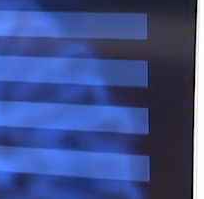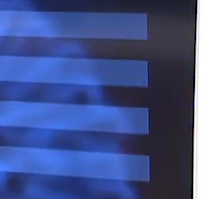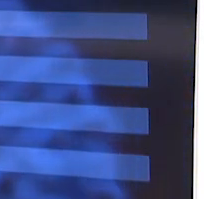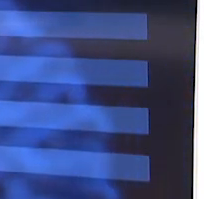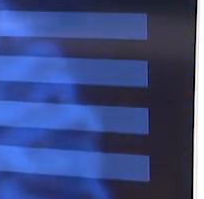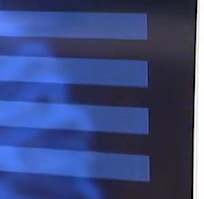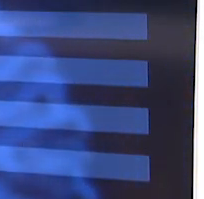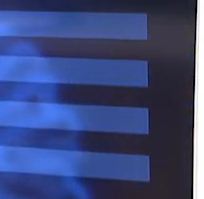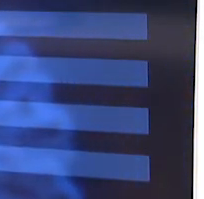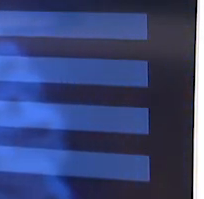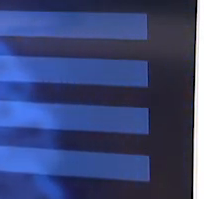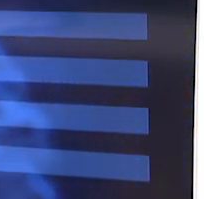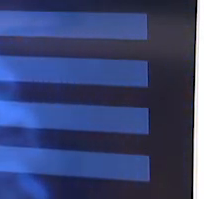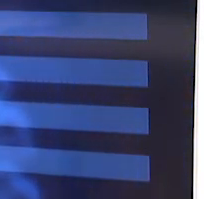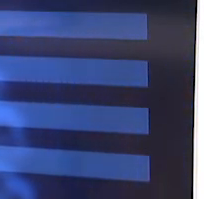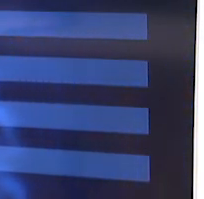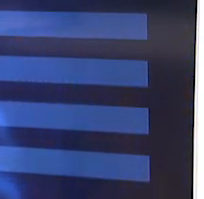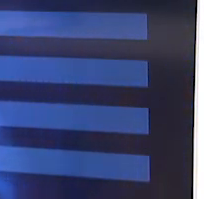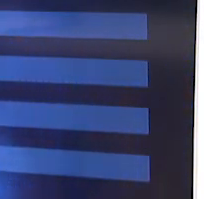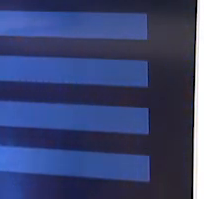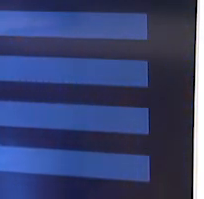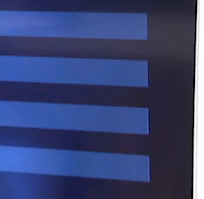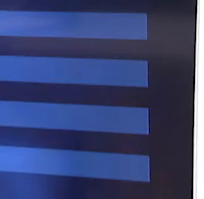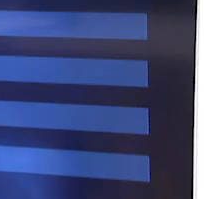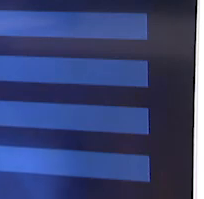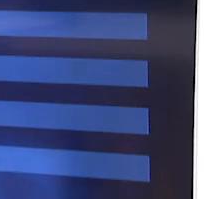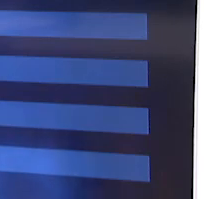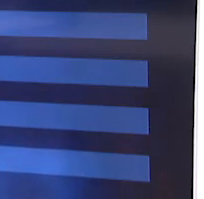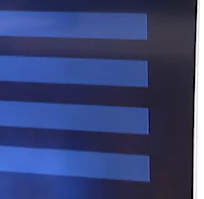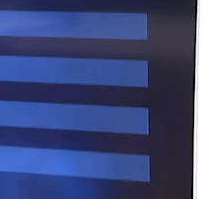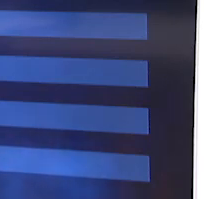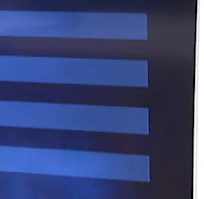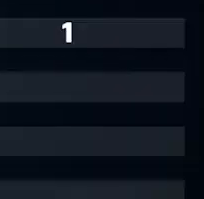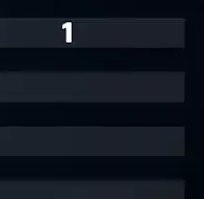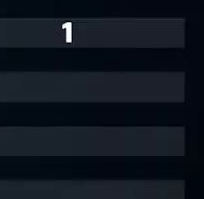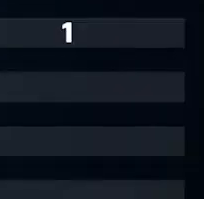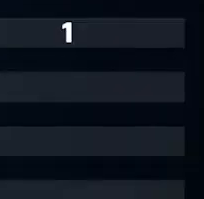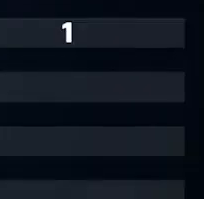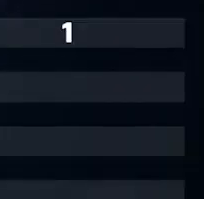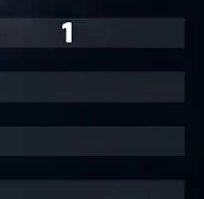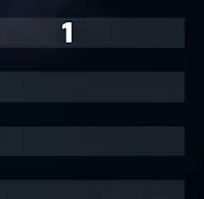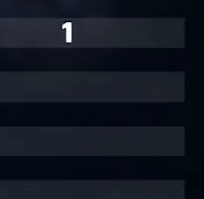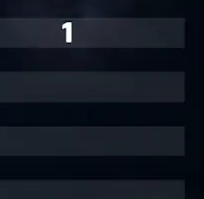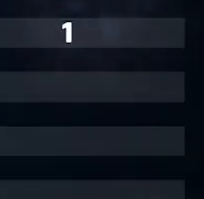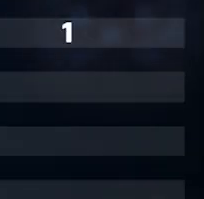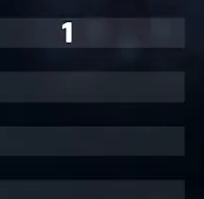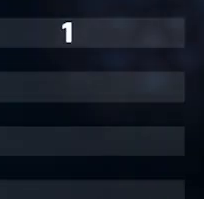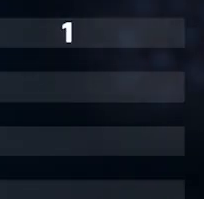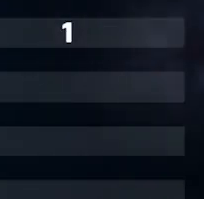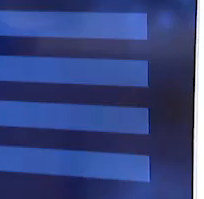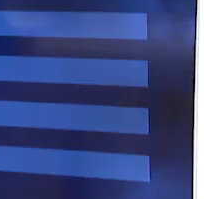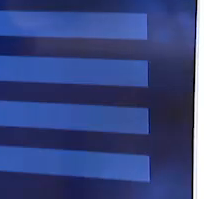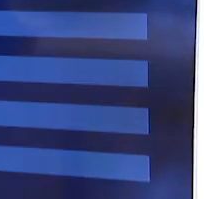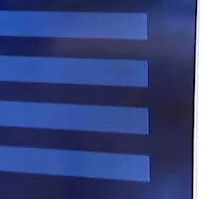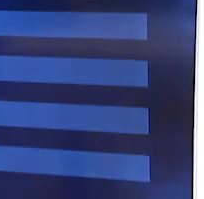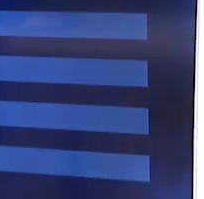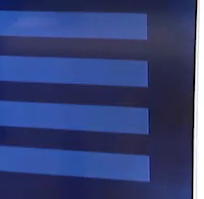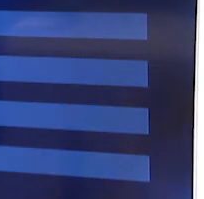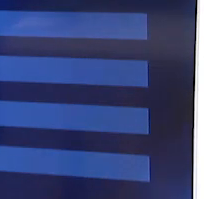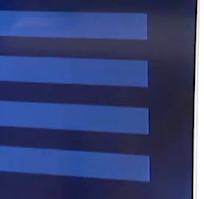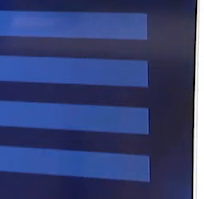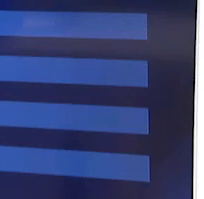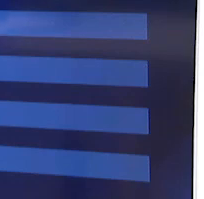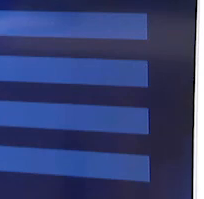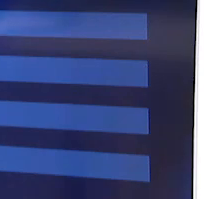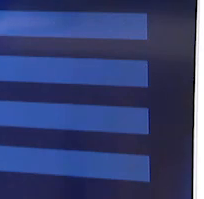hay 5 casos, en Finlandia 4 casos, 2 personas recuperadas, otra más fallecida. Bien, vamos a mirar entonces el contexto nacional de la pandemia porque